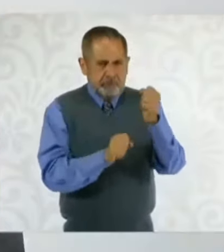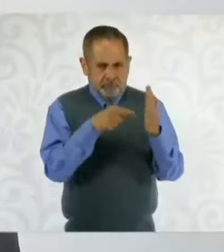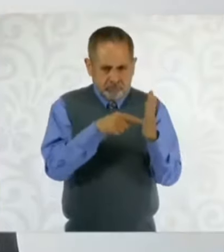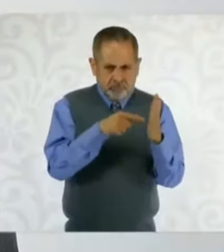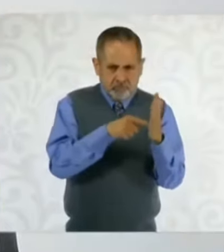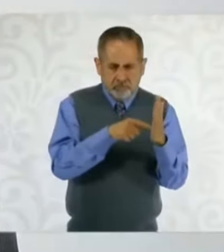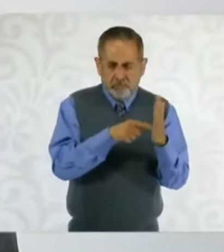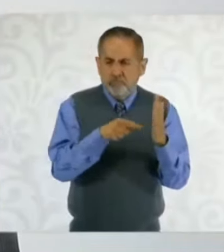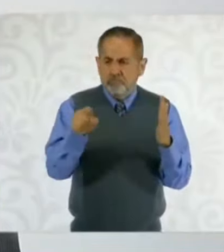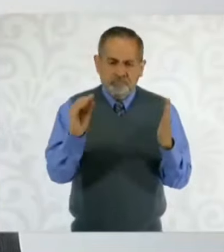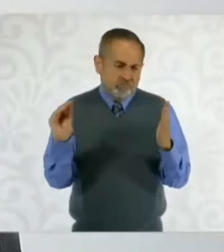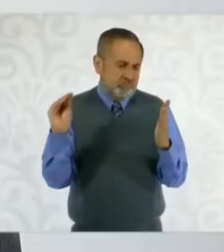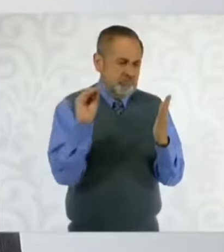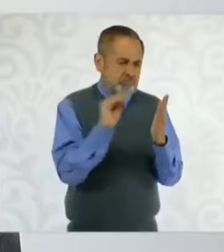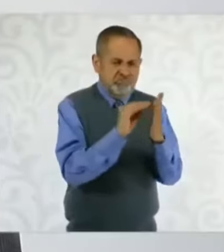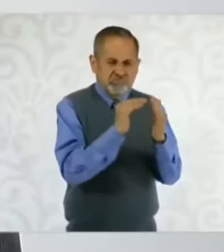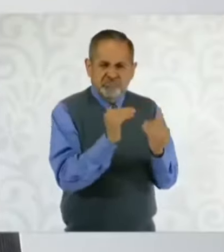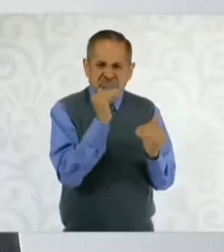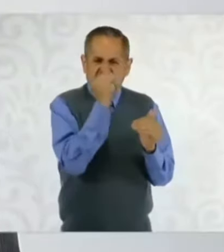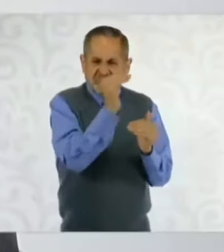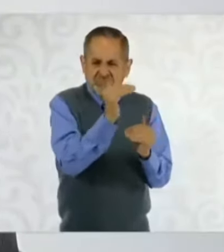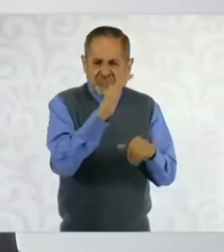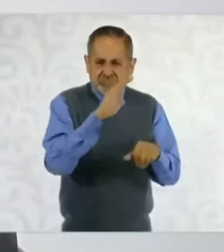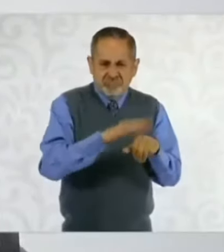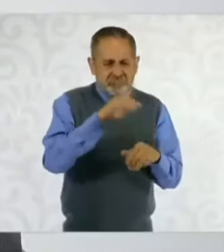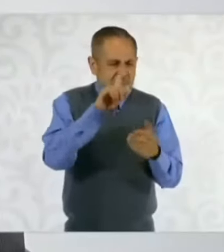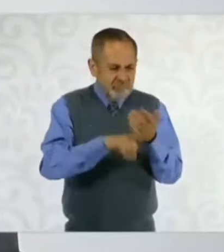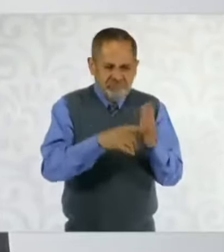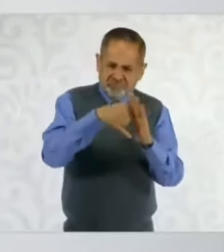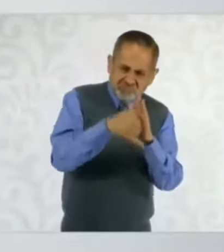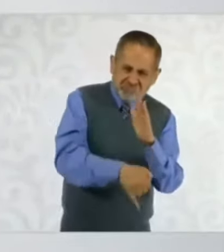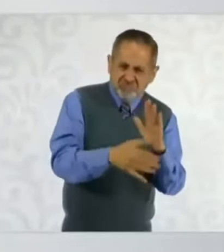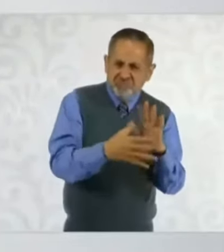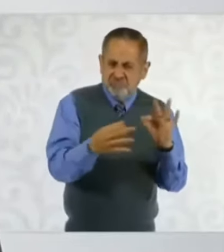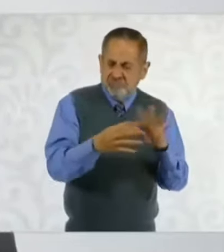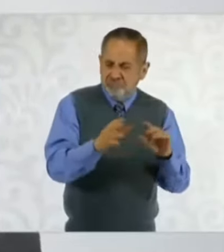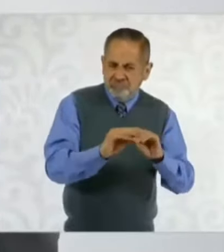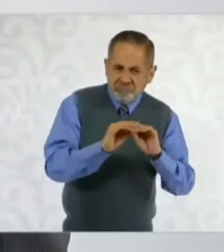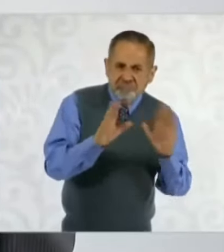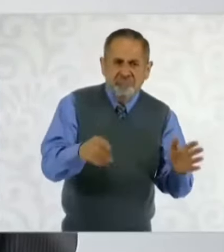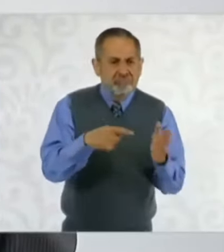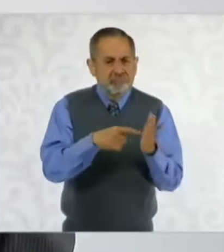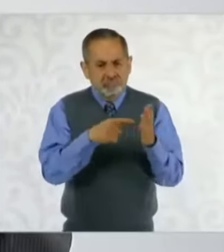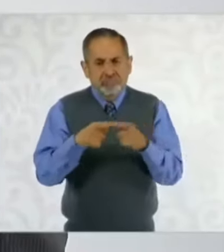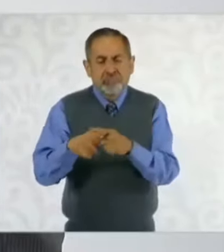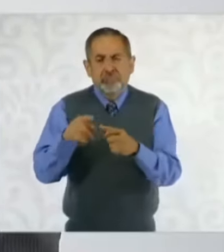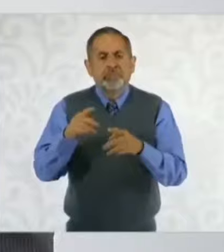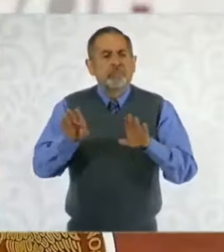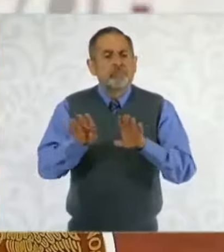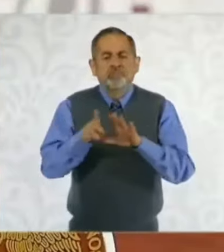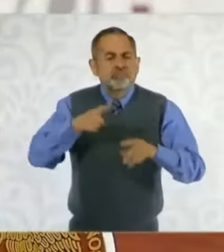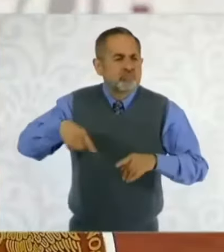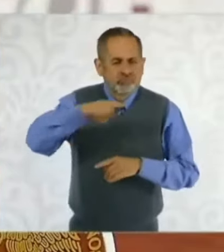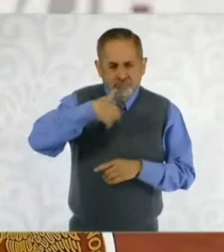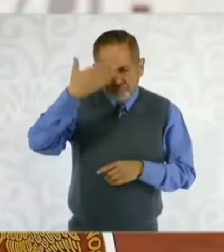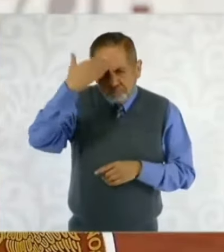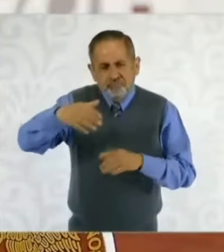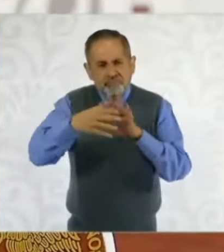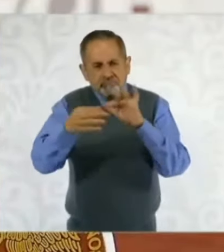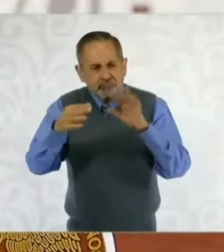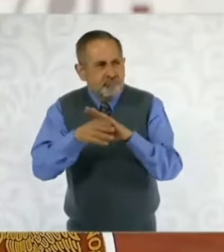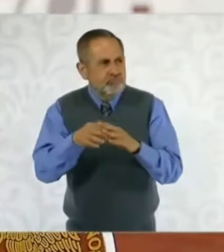de naturalización, que tiene hondas raíces tanto en la teoría, en la doctrina jurídica, en